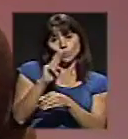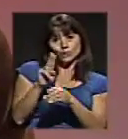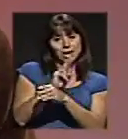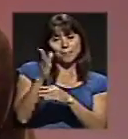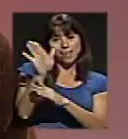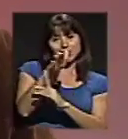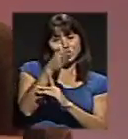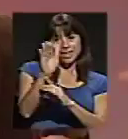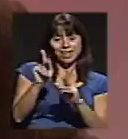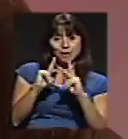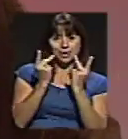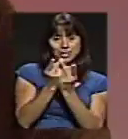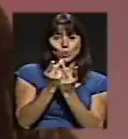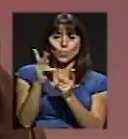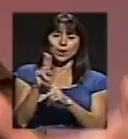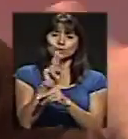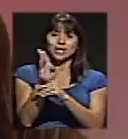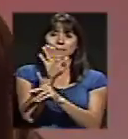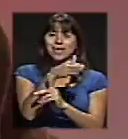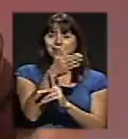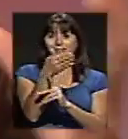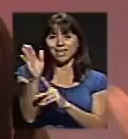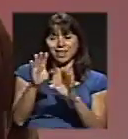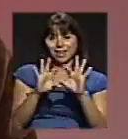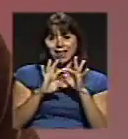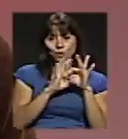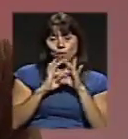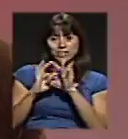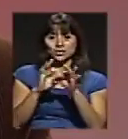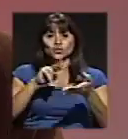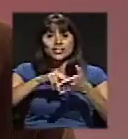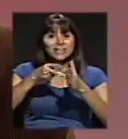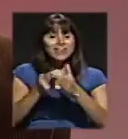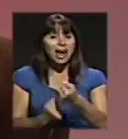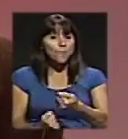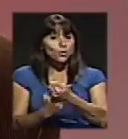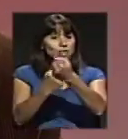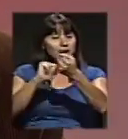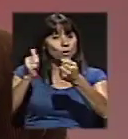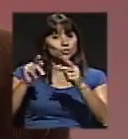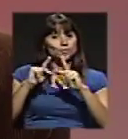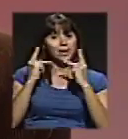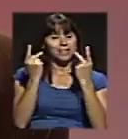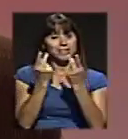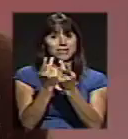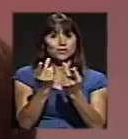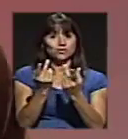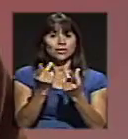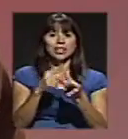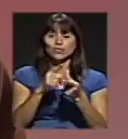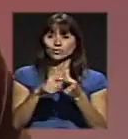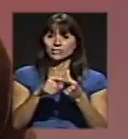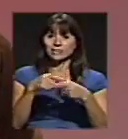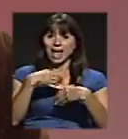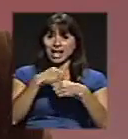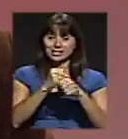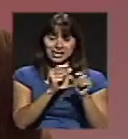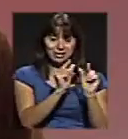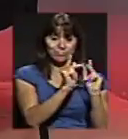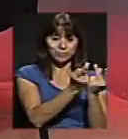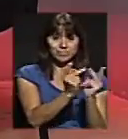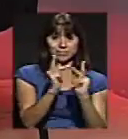significa apoyar candidaturas también de otros partidos. Por supuesto que hacer una coalición y